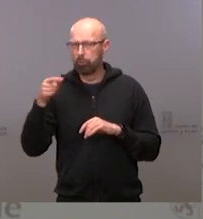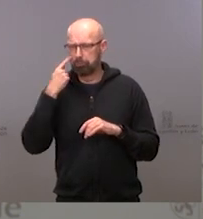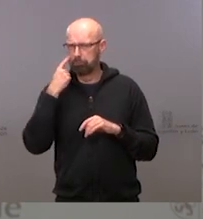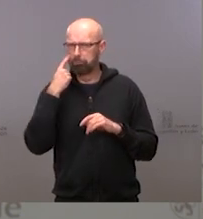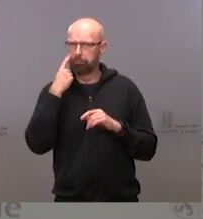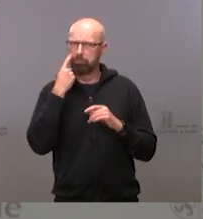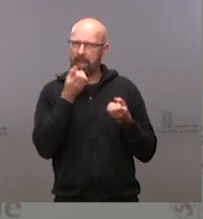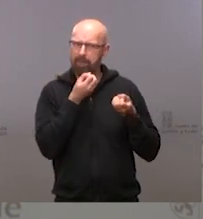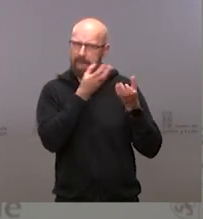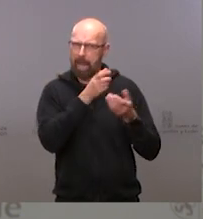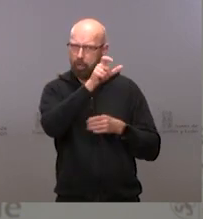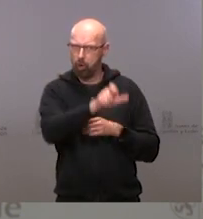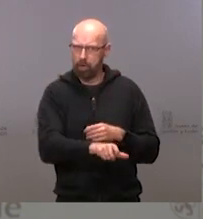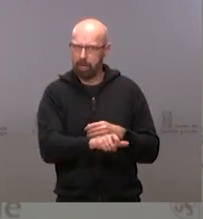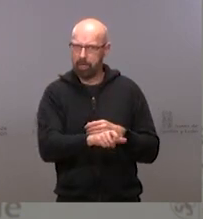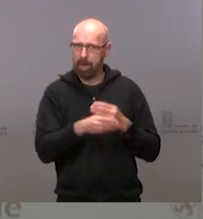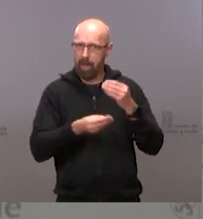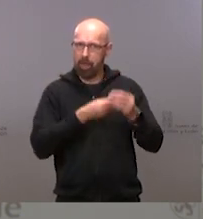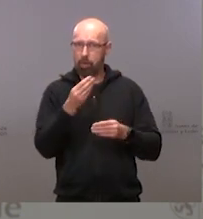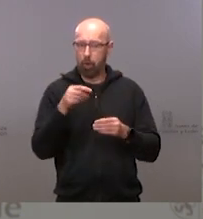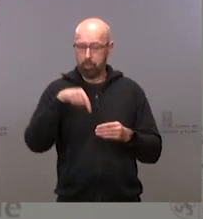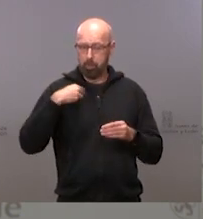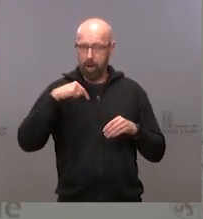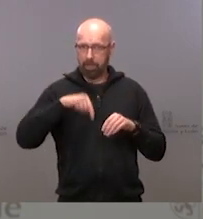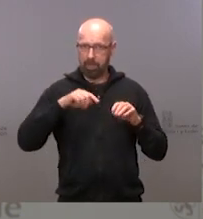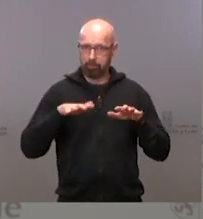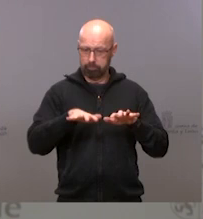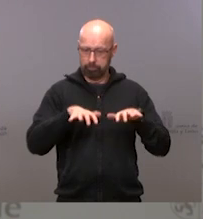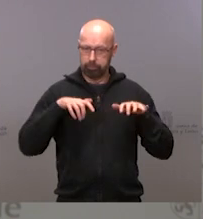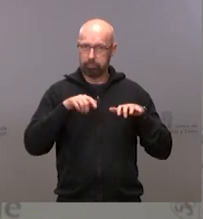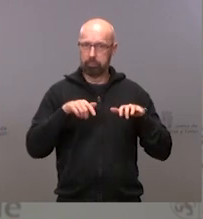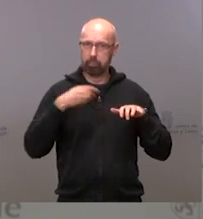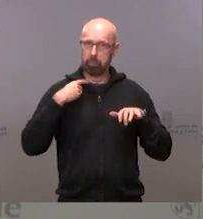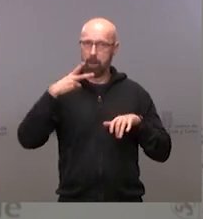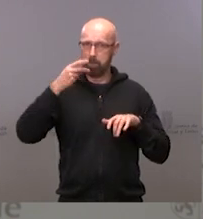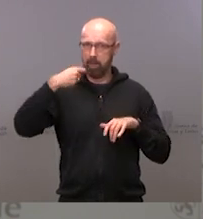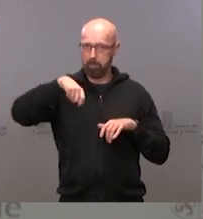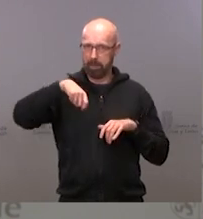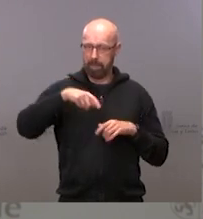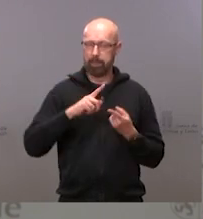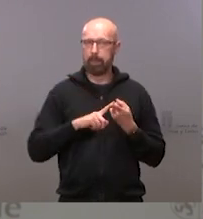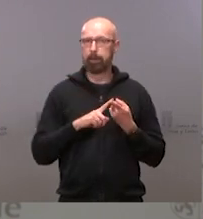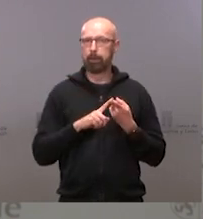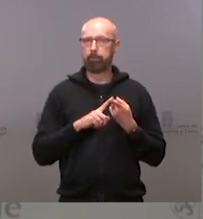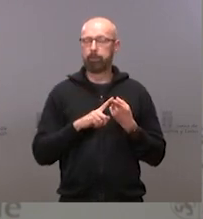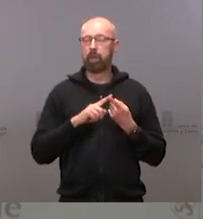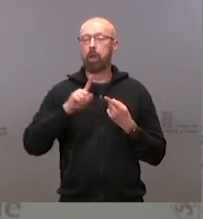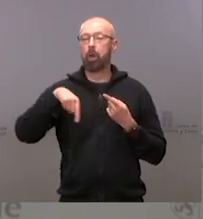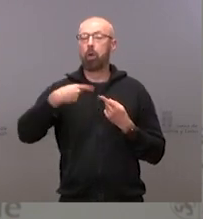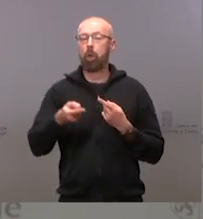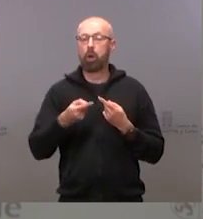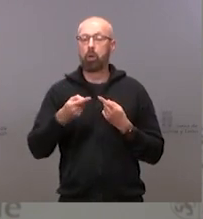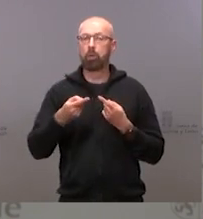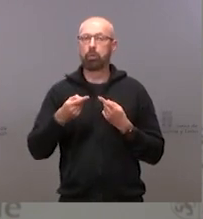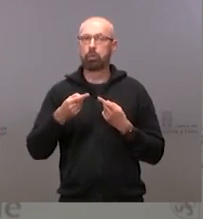que se hicieron en este mismo salón por parte del vicepresidente las enmiendas que presentó